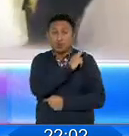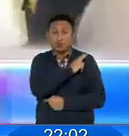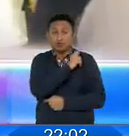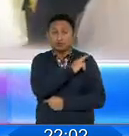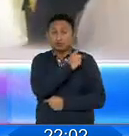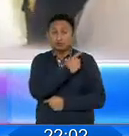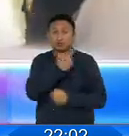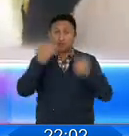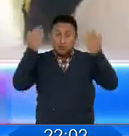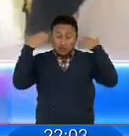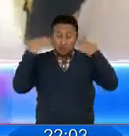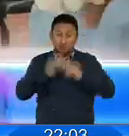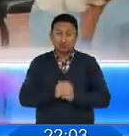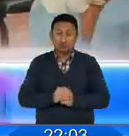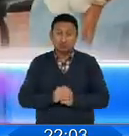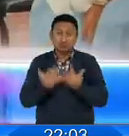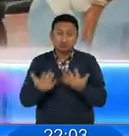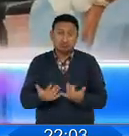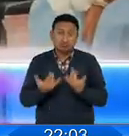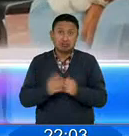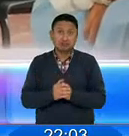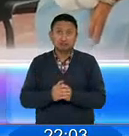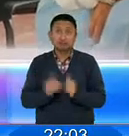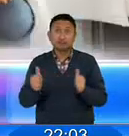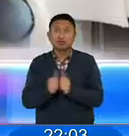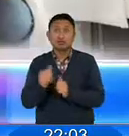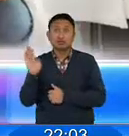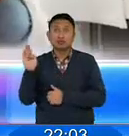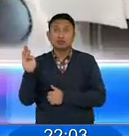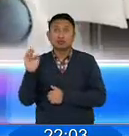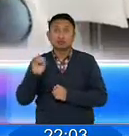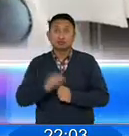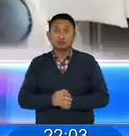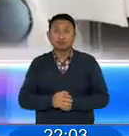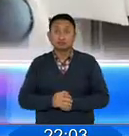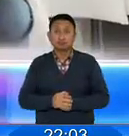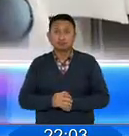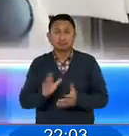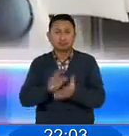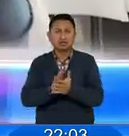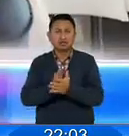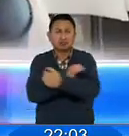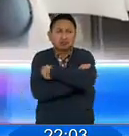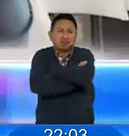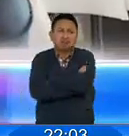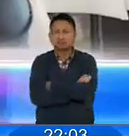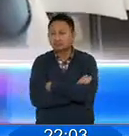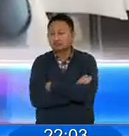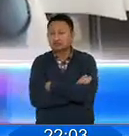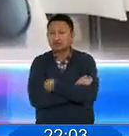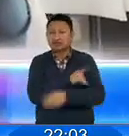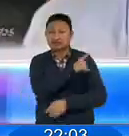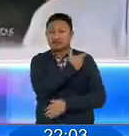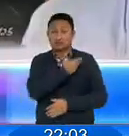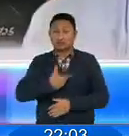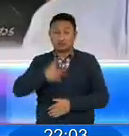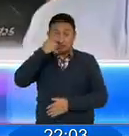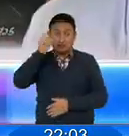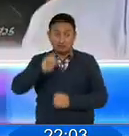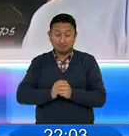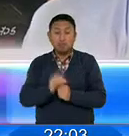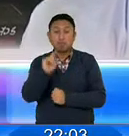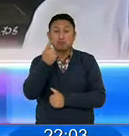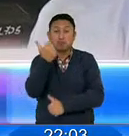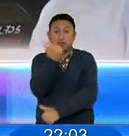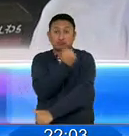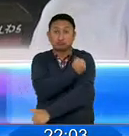de la Universidad Guayaquil, junto a su esposa. Distendido, el presidente Guillermo Lasso accedió a la primera